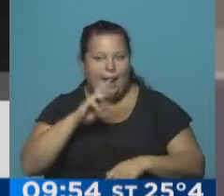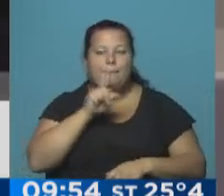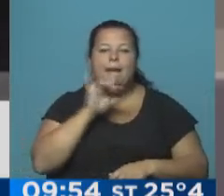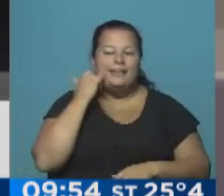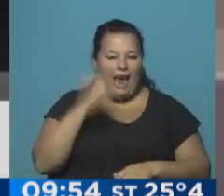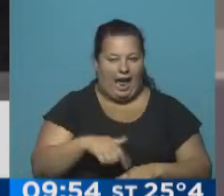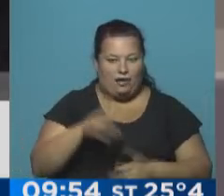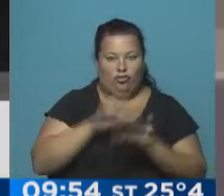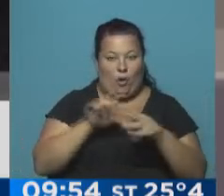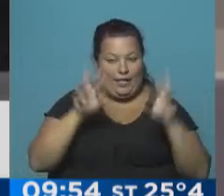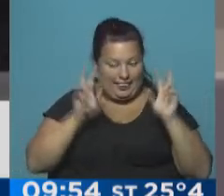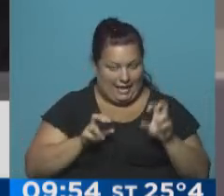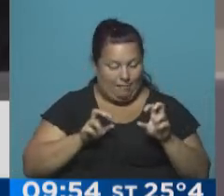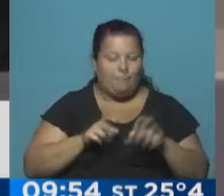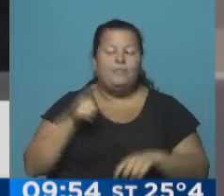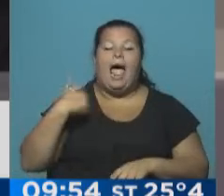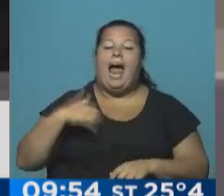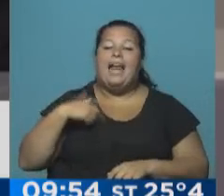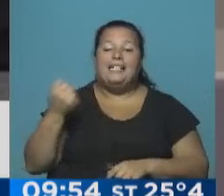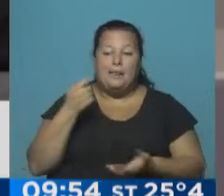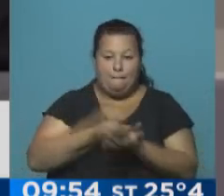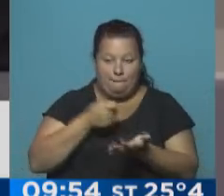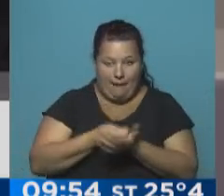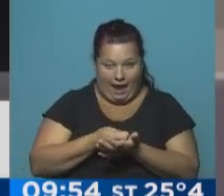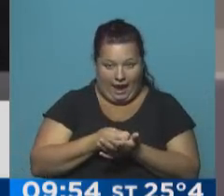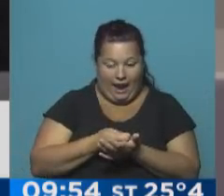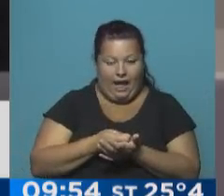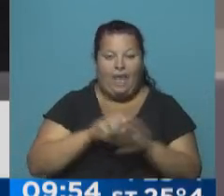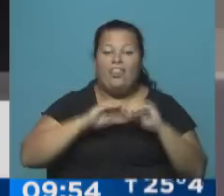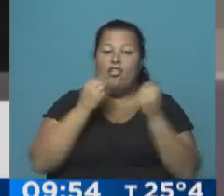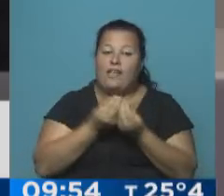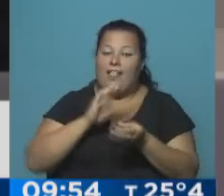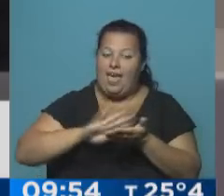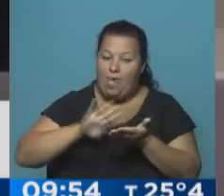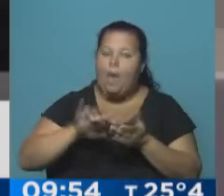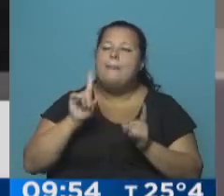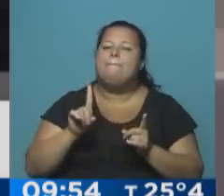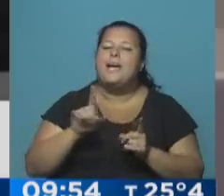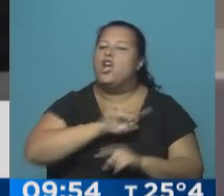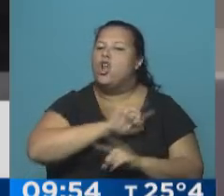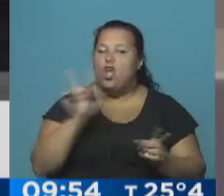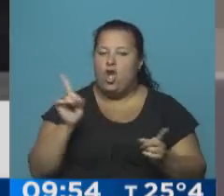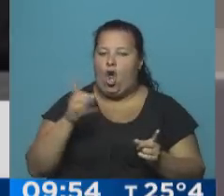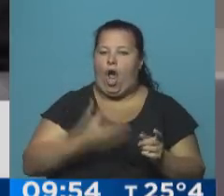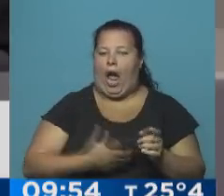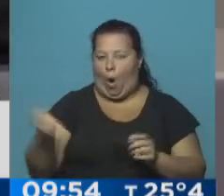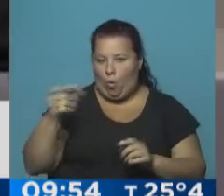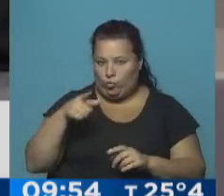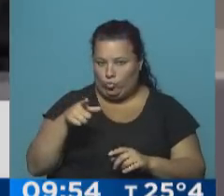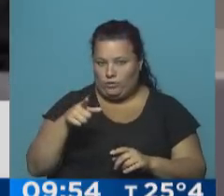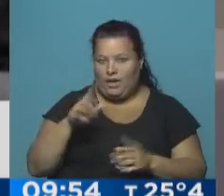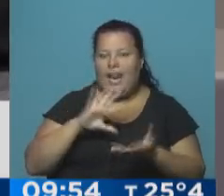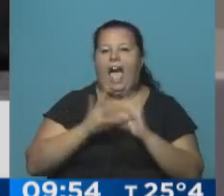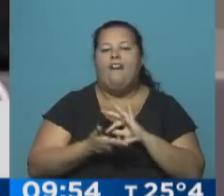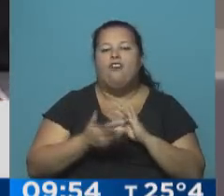Guay eh al respecto la intención de Argentina pagar el capital de esta deuda pero no el eh ajuste eh en la